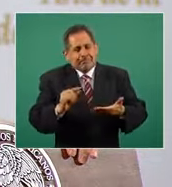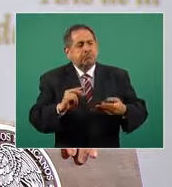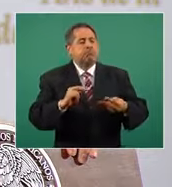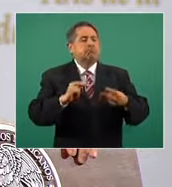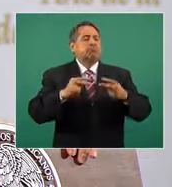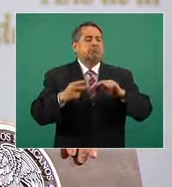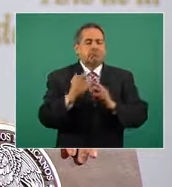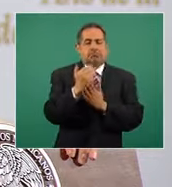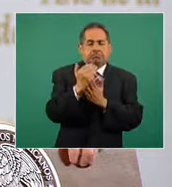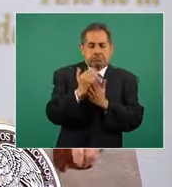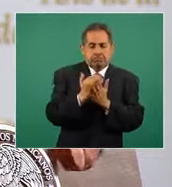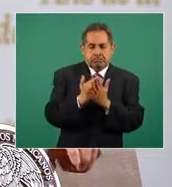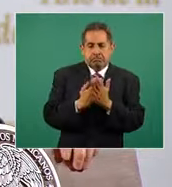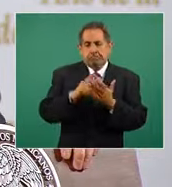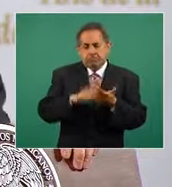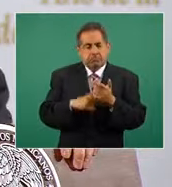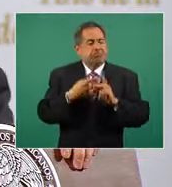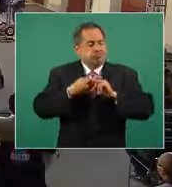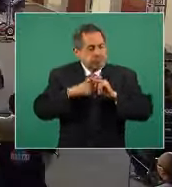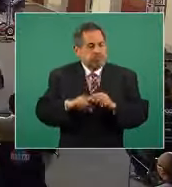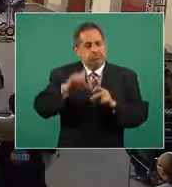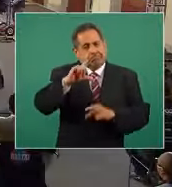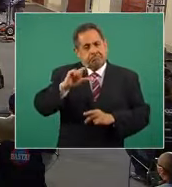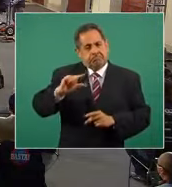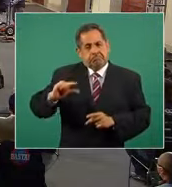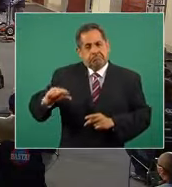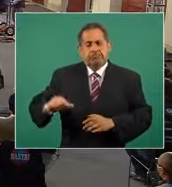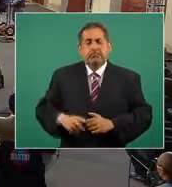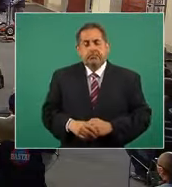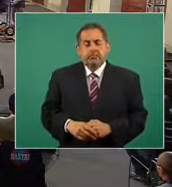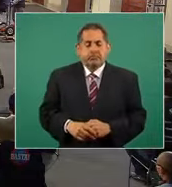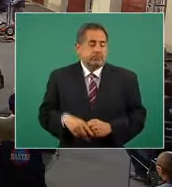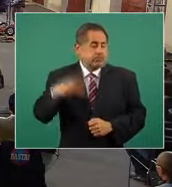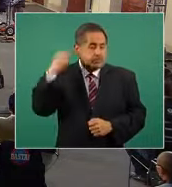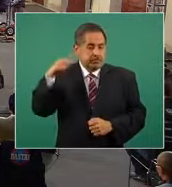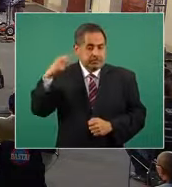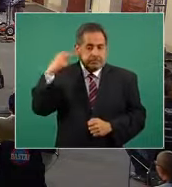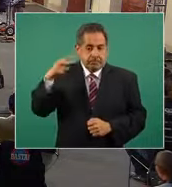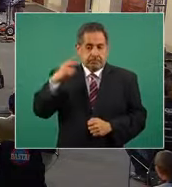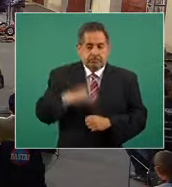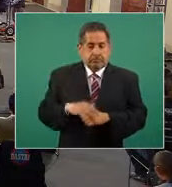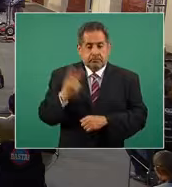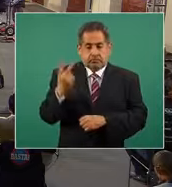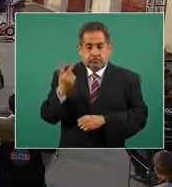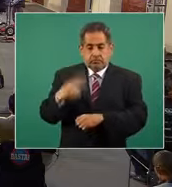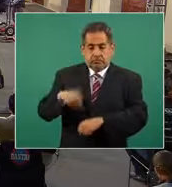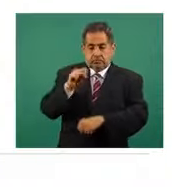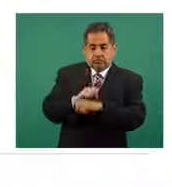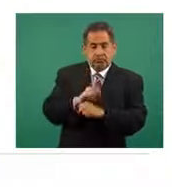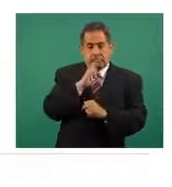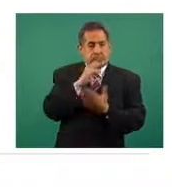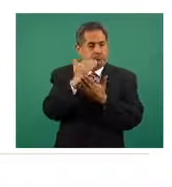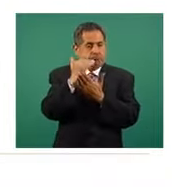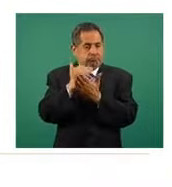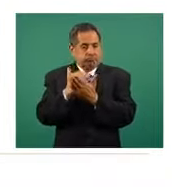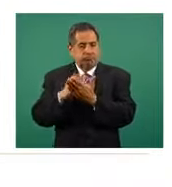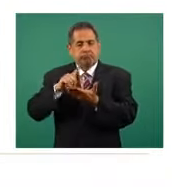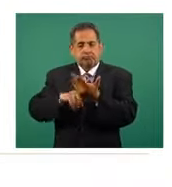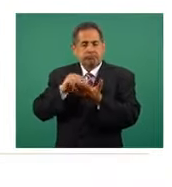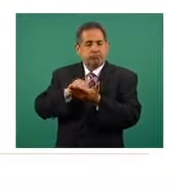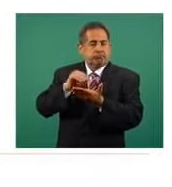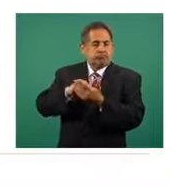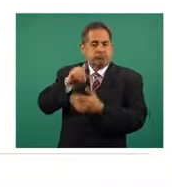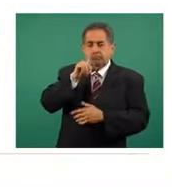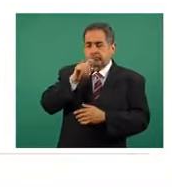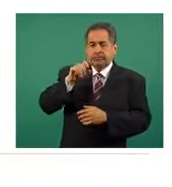a reducir, pero ya tiene tendencia a la baja. La siguiente, Veracruz, 2 semanas de reducción, está en semáforo naranja,